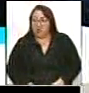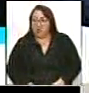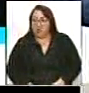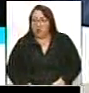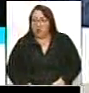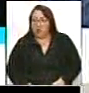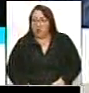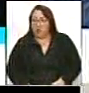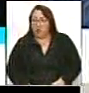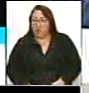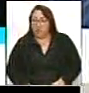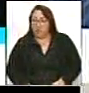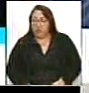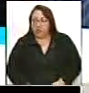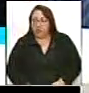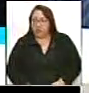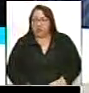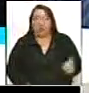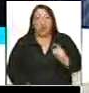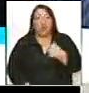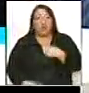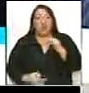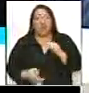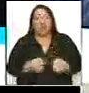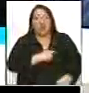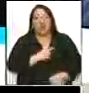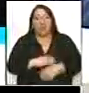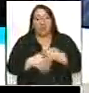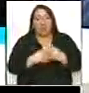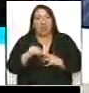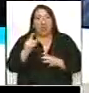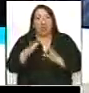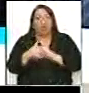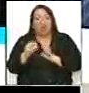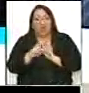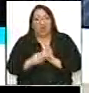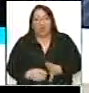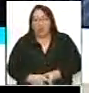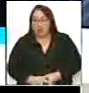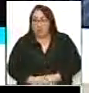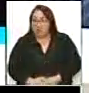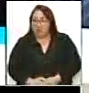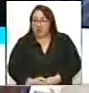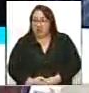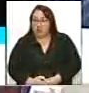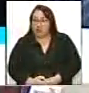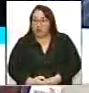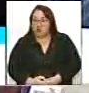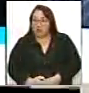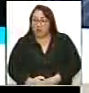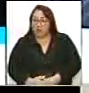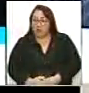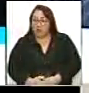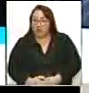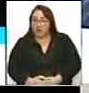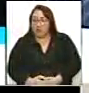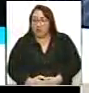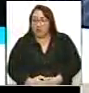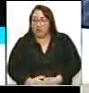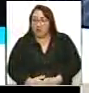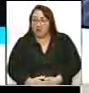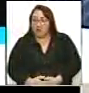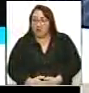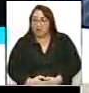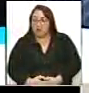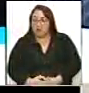no tenemos la misma fuerza, la misma presencia, los mismos liderazgos en todas las regiones. Y cuando queremos llegar a este Congreso,